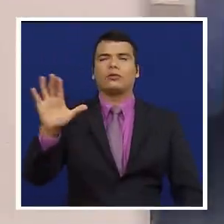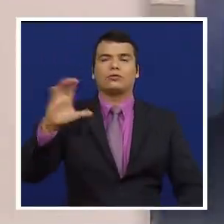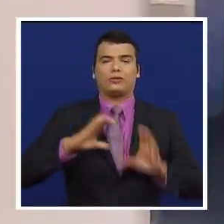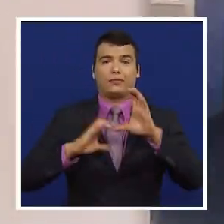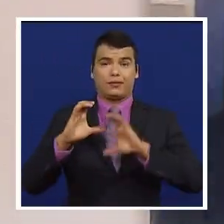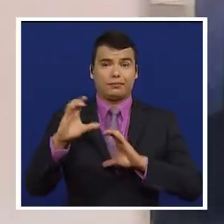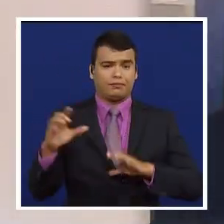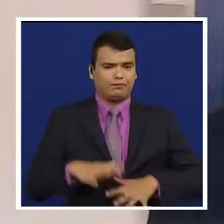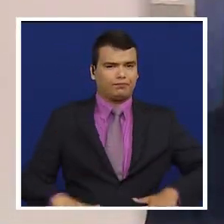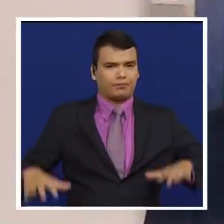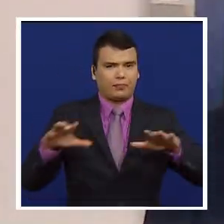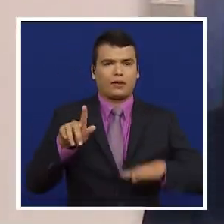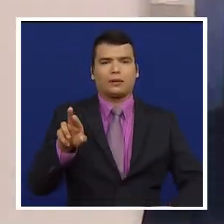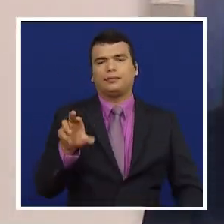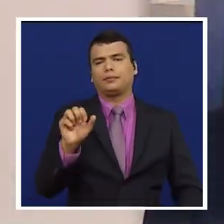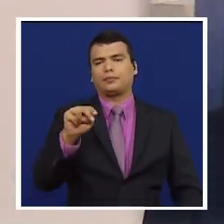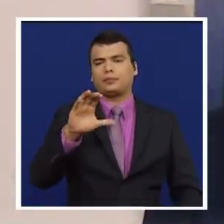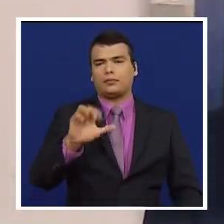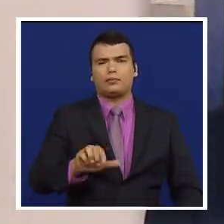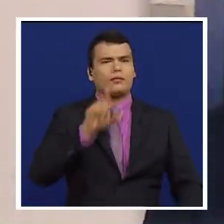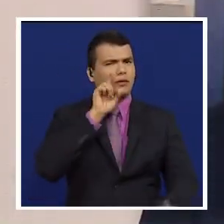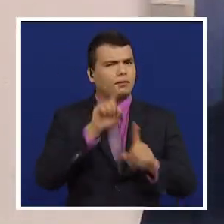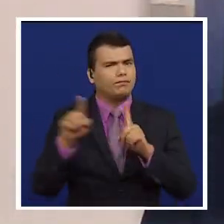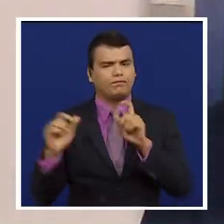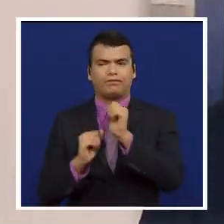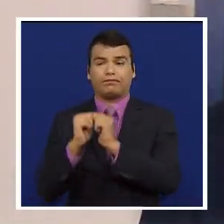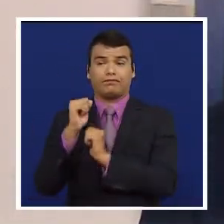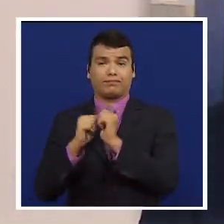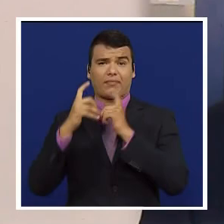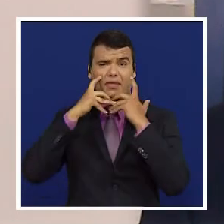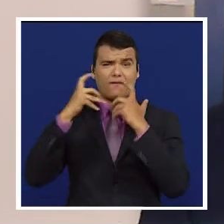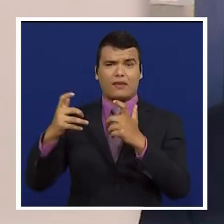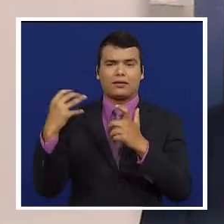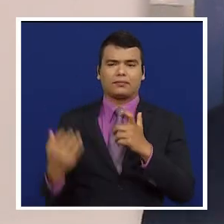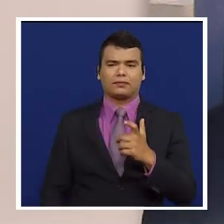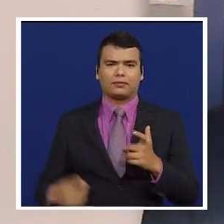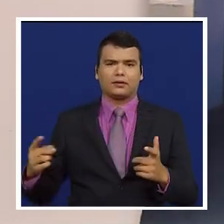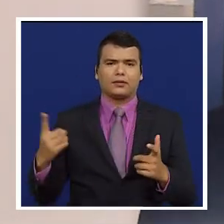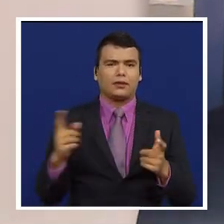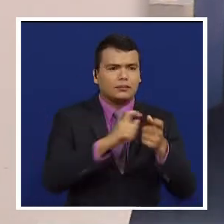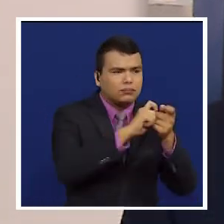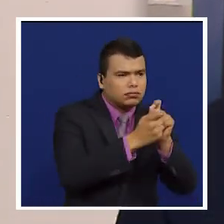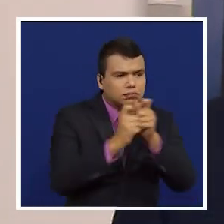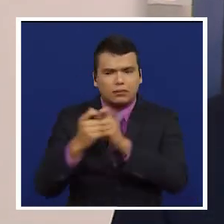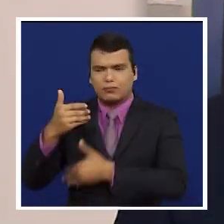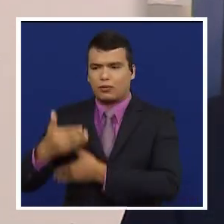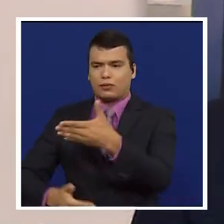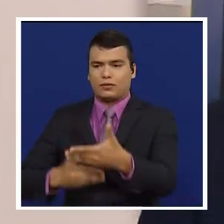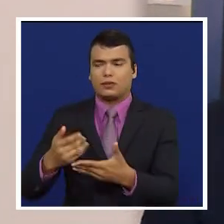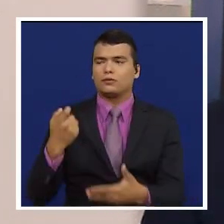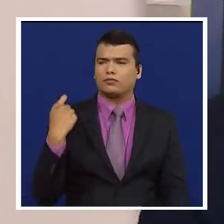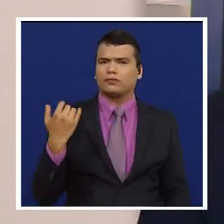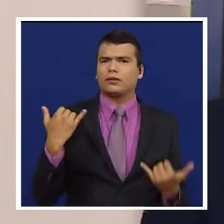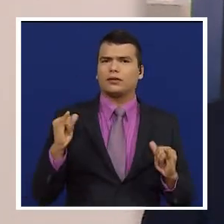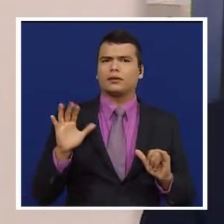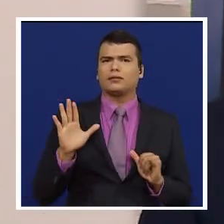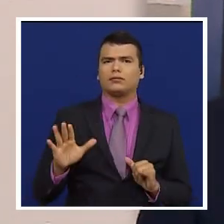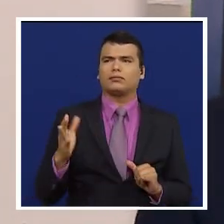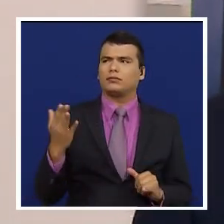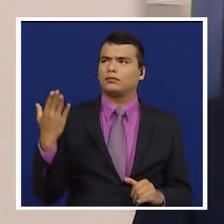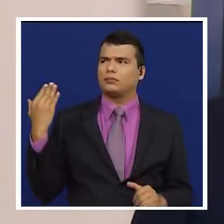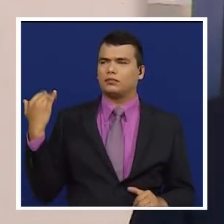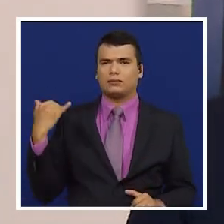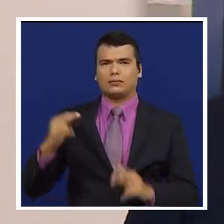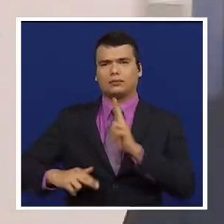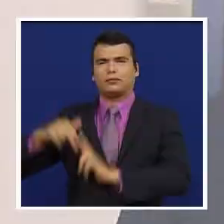franca de virtud con inclinación industrial, es decir, son empresas de transformación. Recientemente, por ejemplo, está terminando